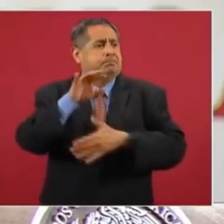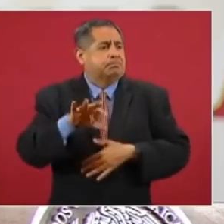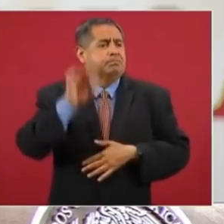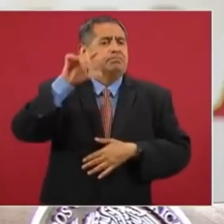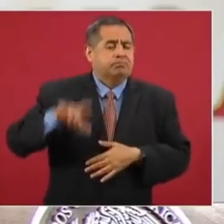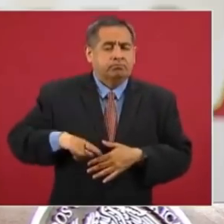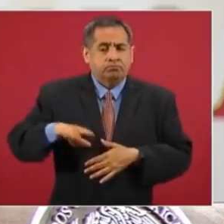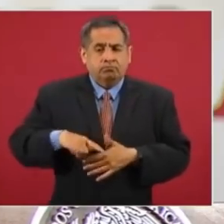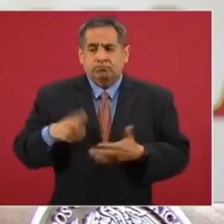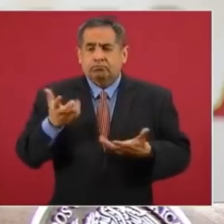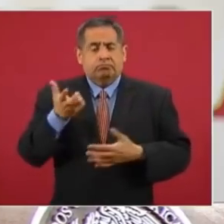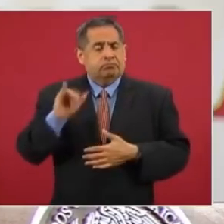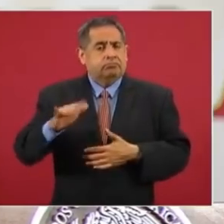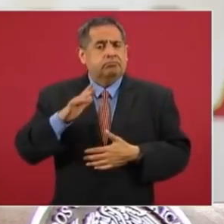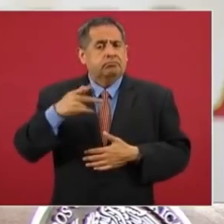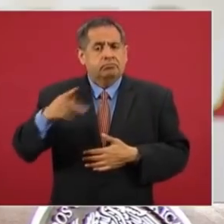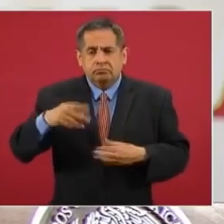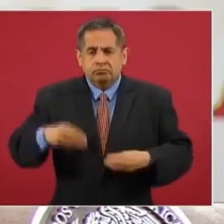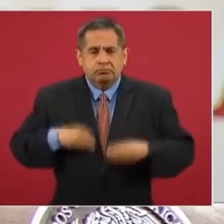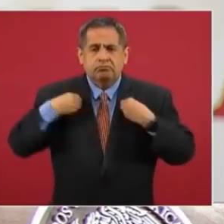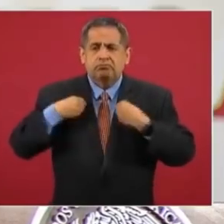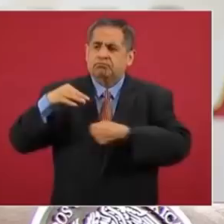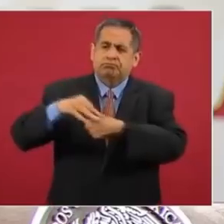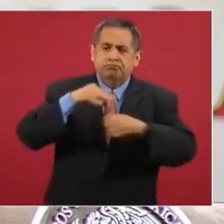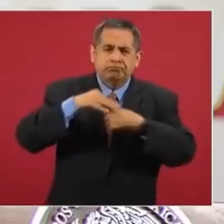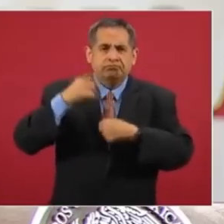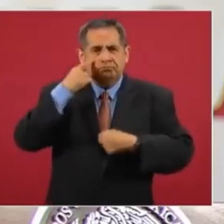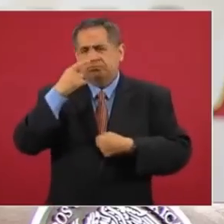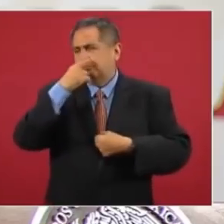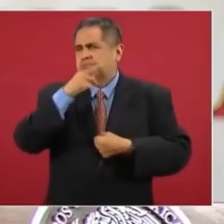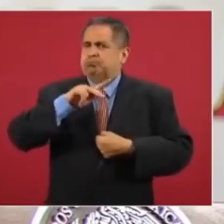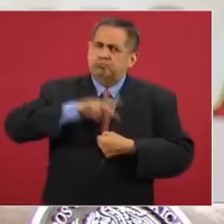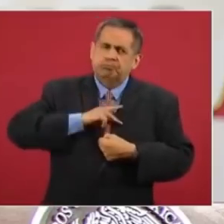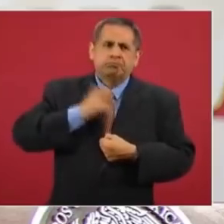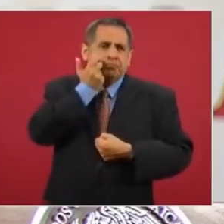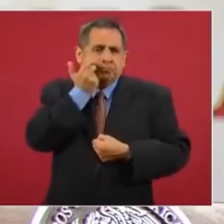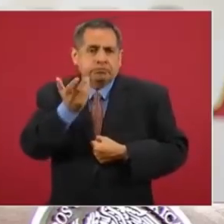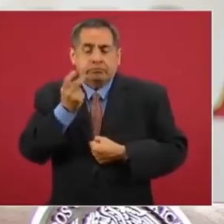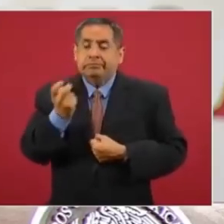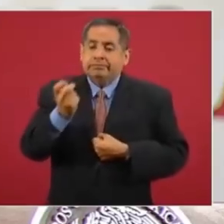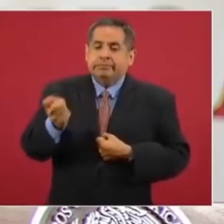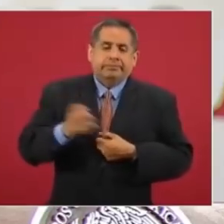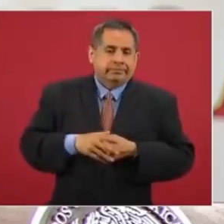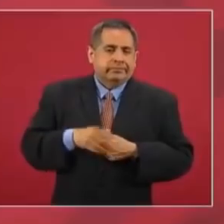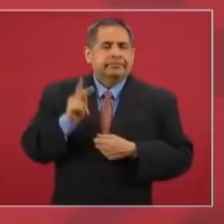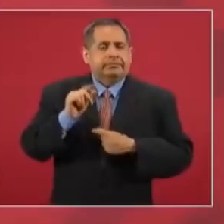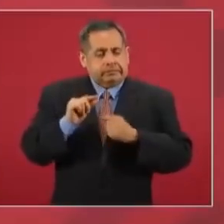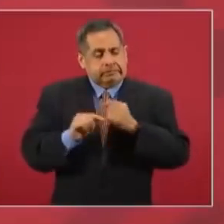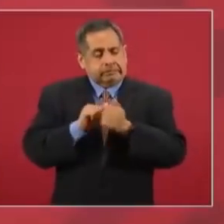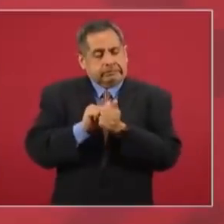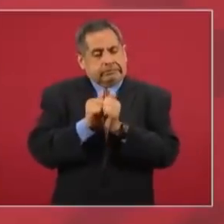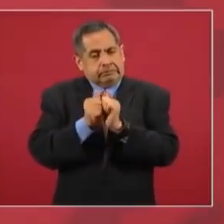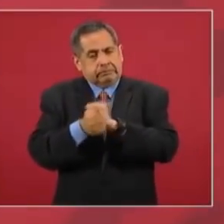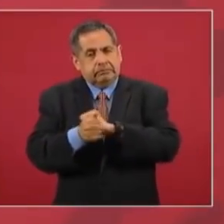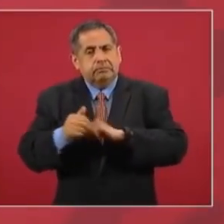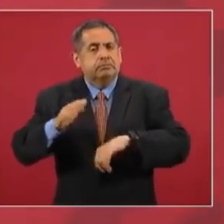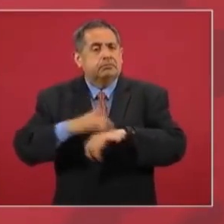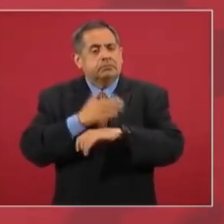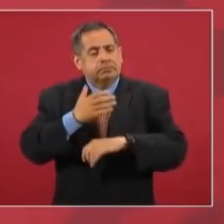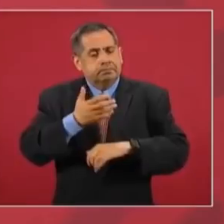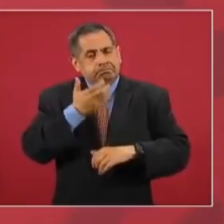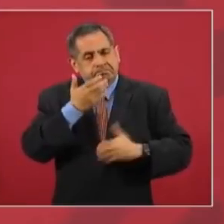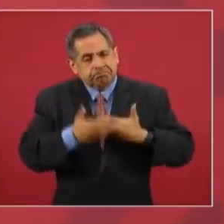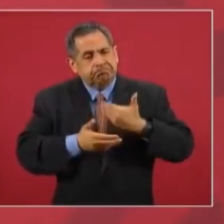como forma de vida y como forma de gobierno. Pero lleva tiempo porque es una costumbre, es un